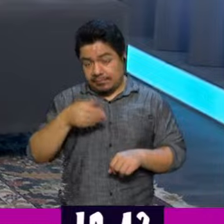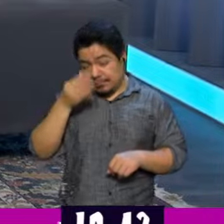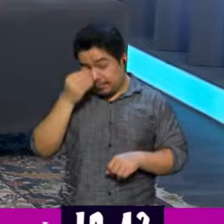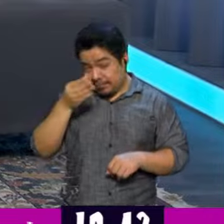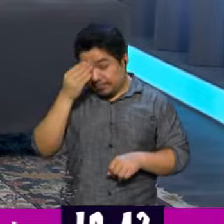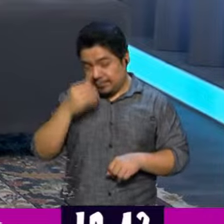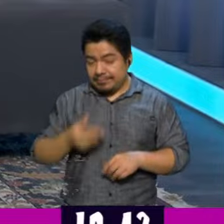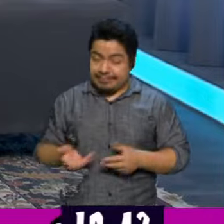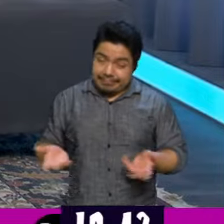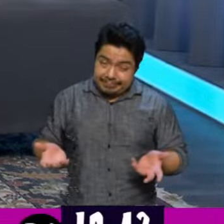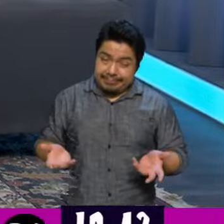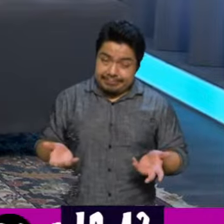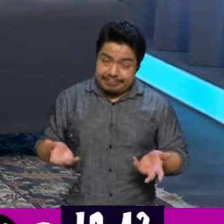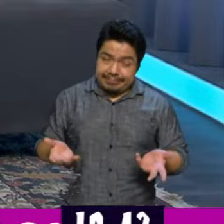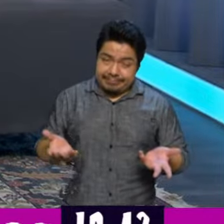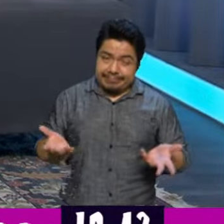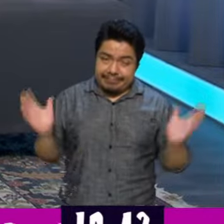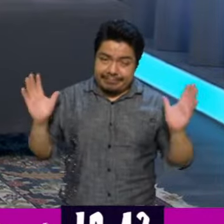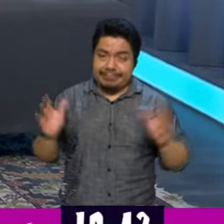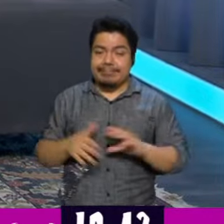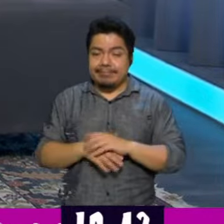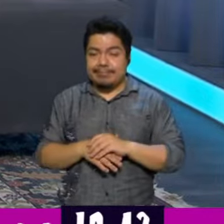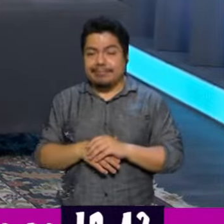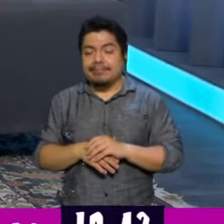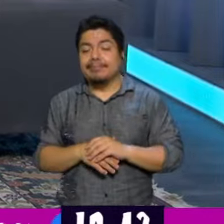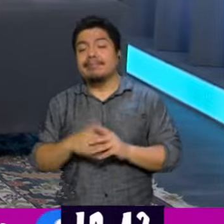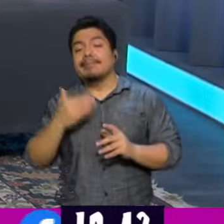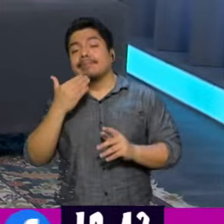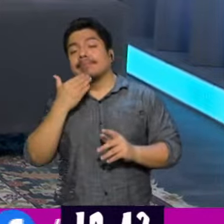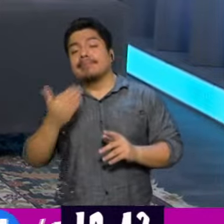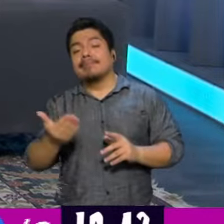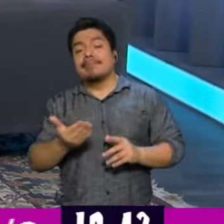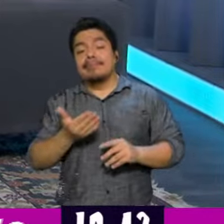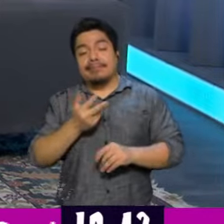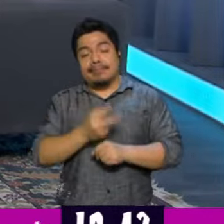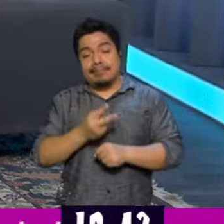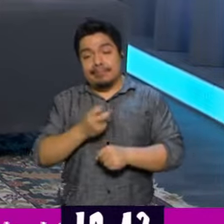labregones. Órale. Sí. ¿Y qué redes creen? Sociales. Las voy a invitar a que bailen.